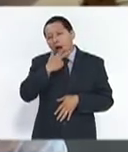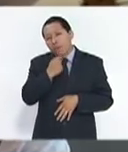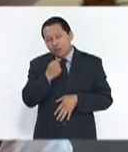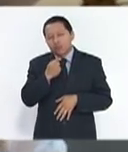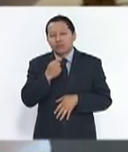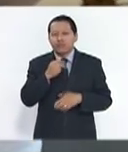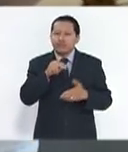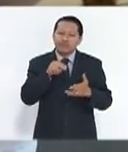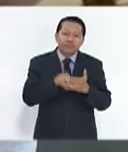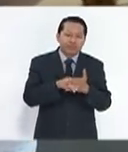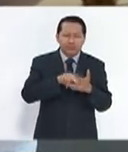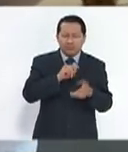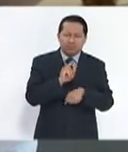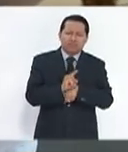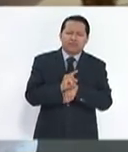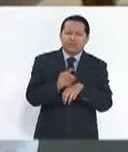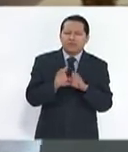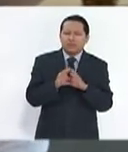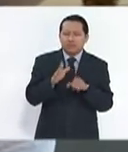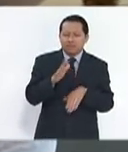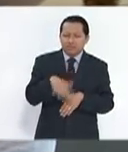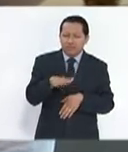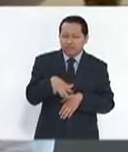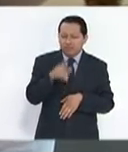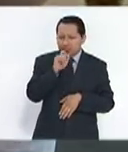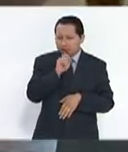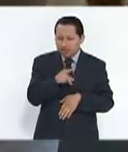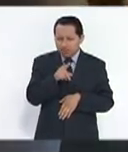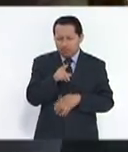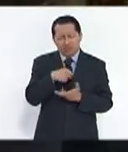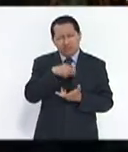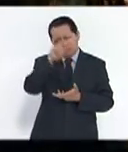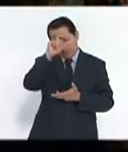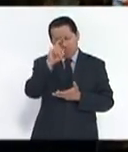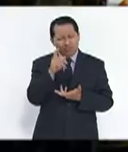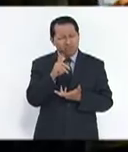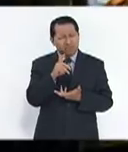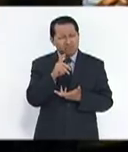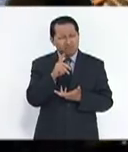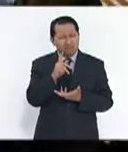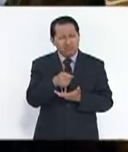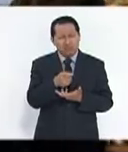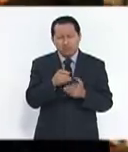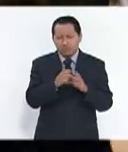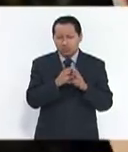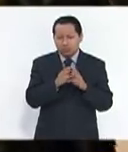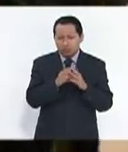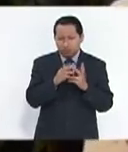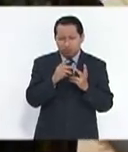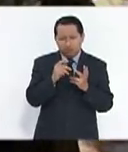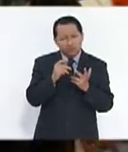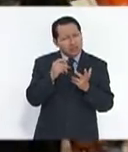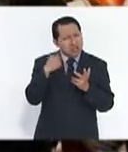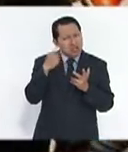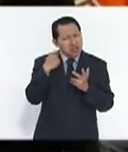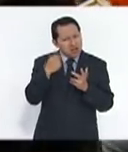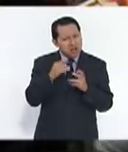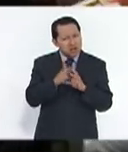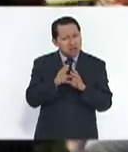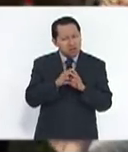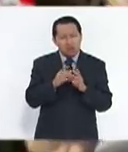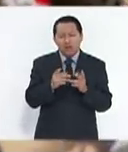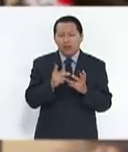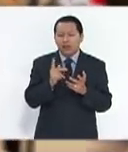ser jardinera para buscarlo. Y uno se pregunta, espérate, eso está un poco loco, ¿no? O sea, como porque